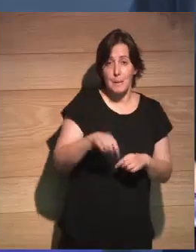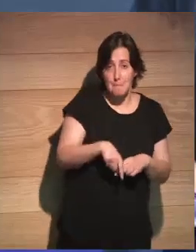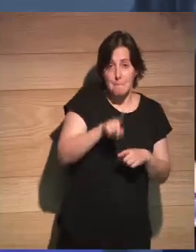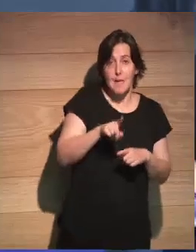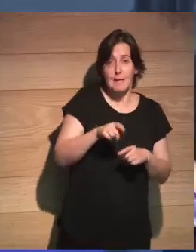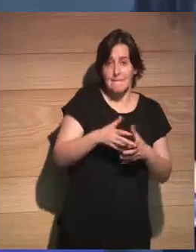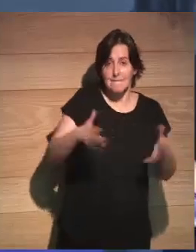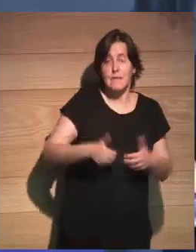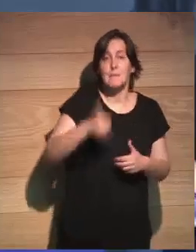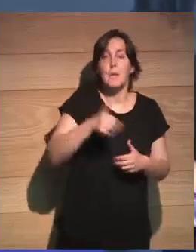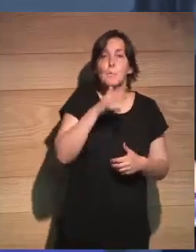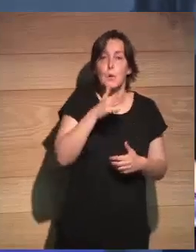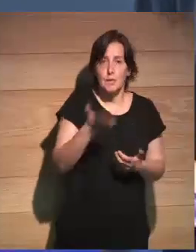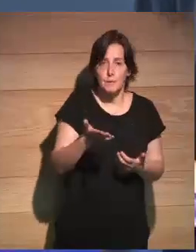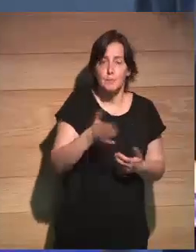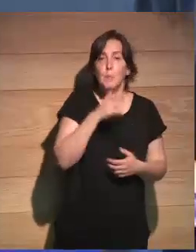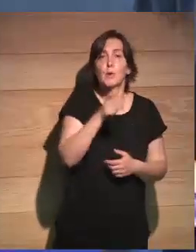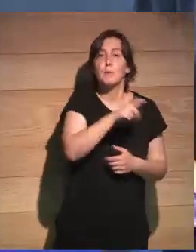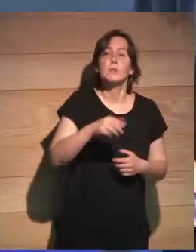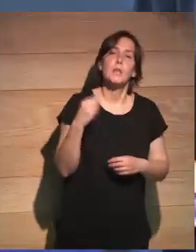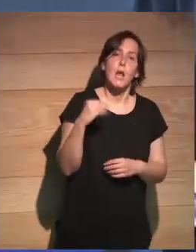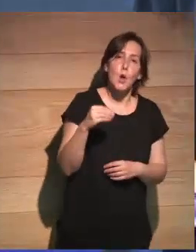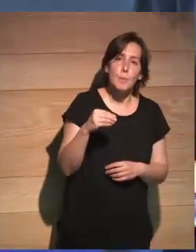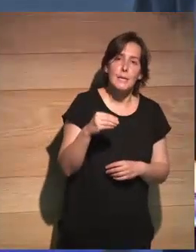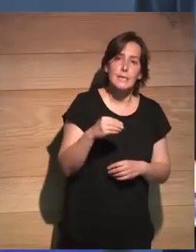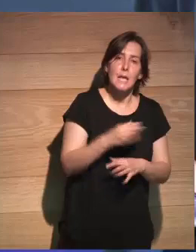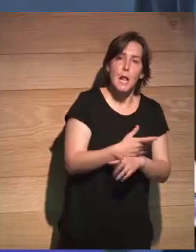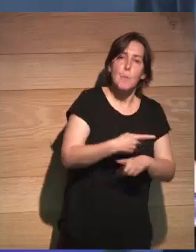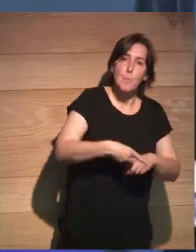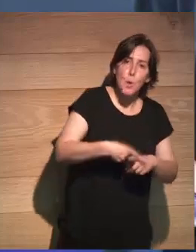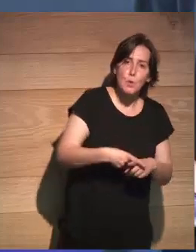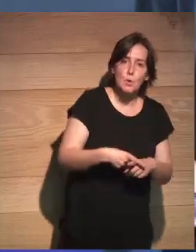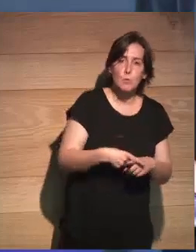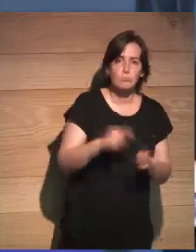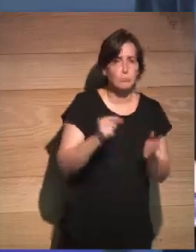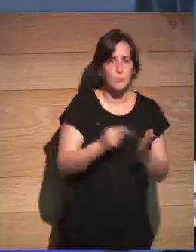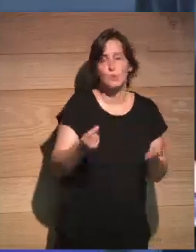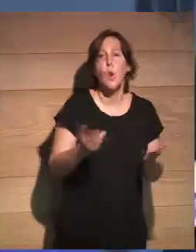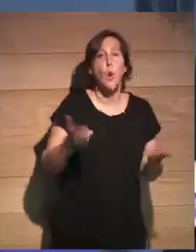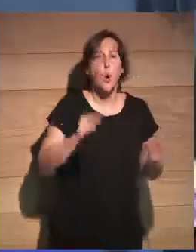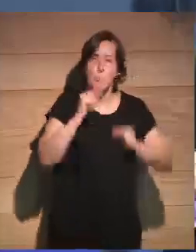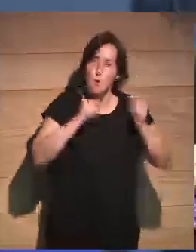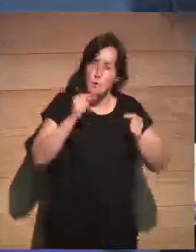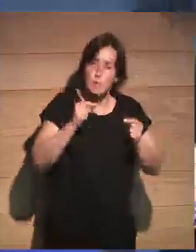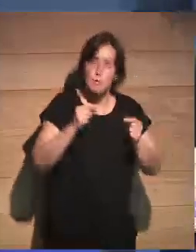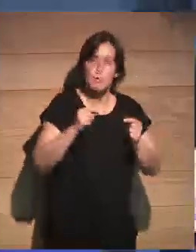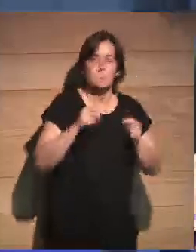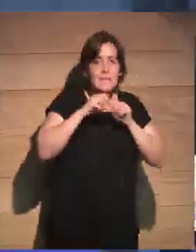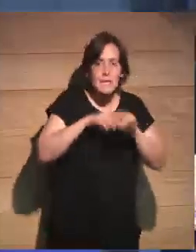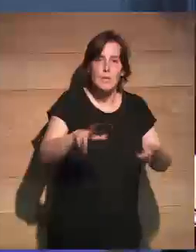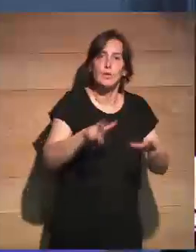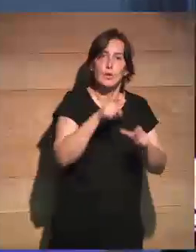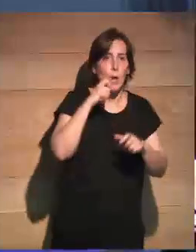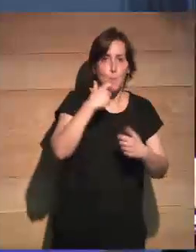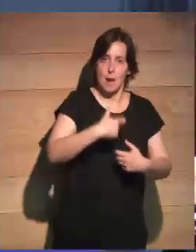qué los jóvenes recurren al porno desde tan pronto, o de cómo los mosquitos cambiaron la historia de la humanidad. Todas estas